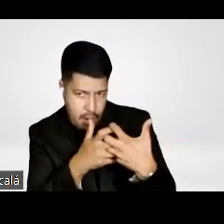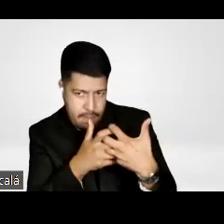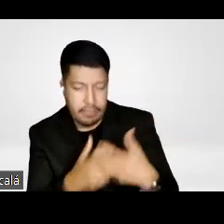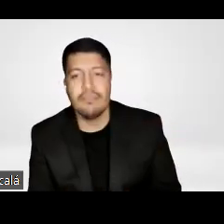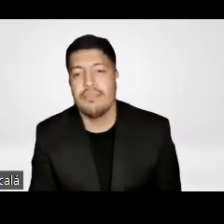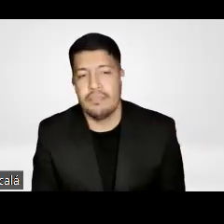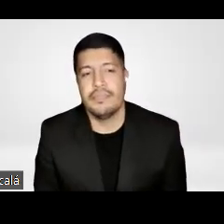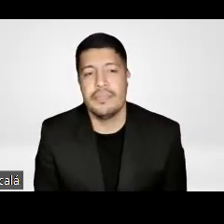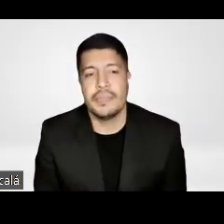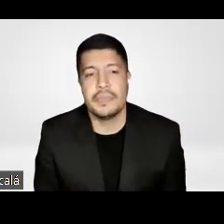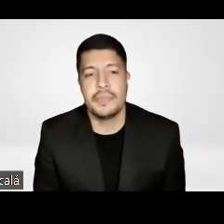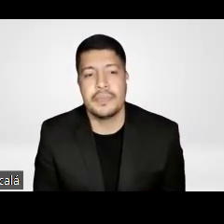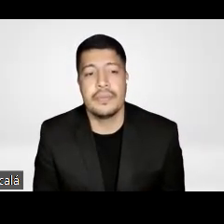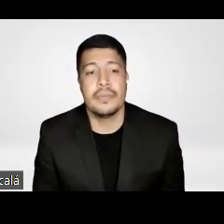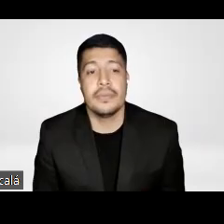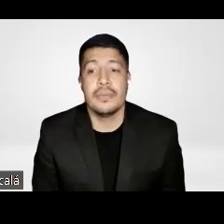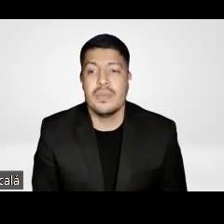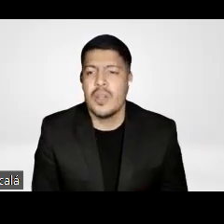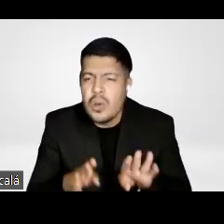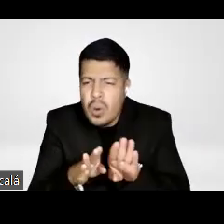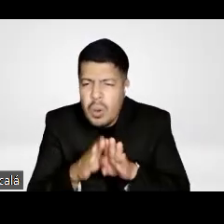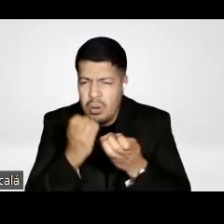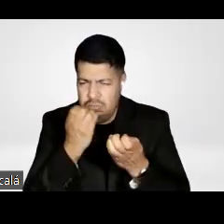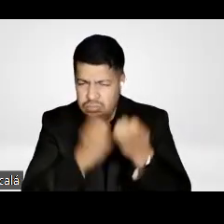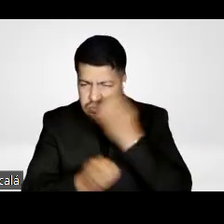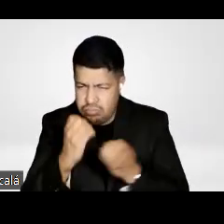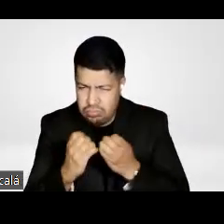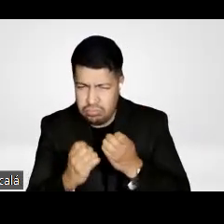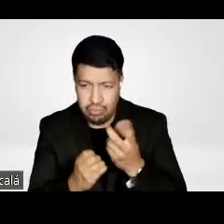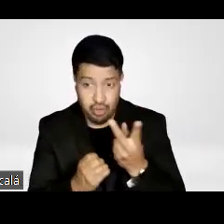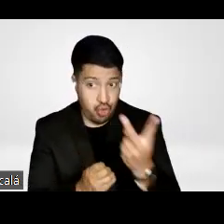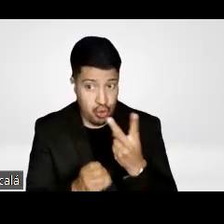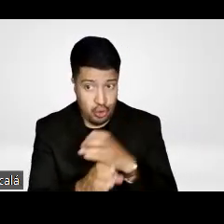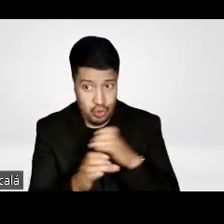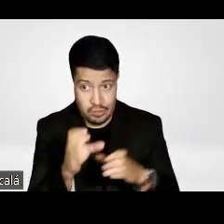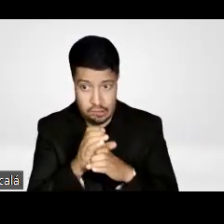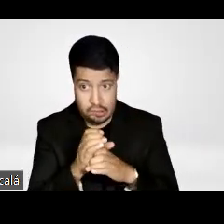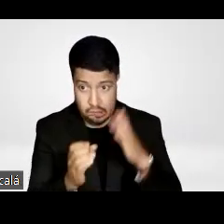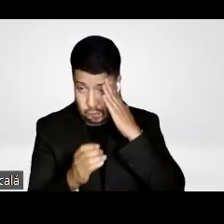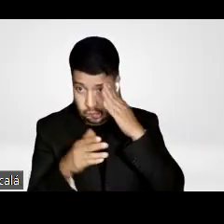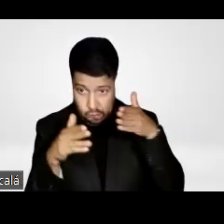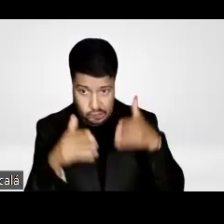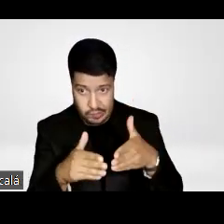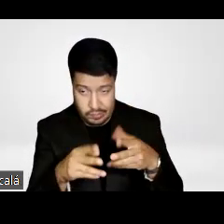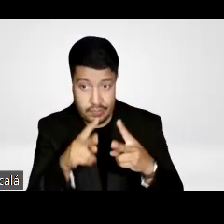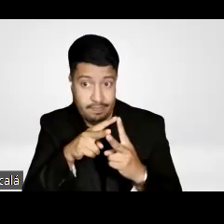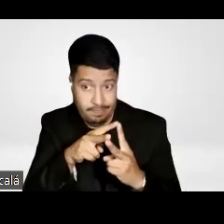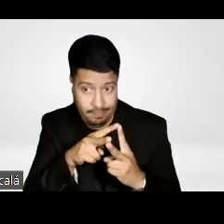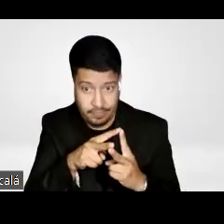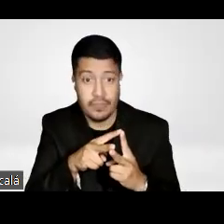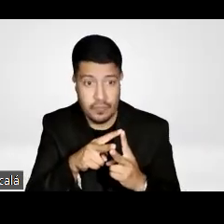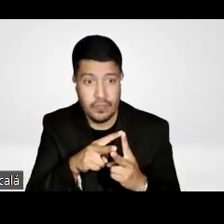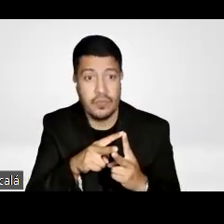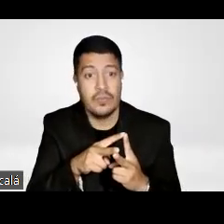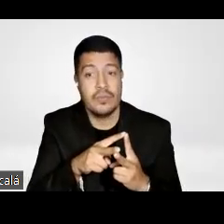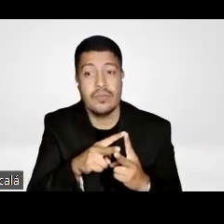Ahora, ¿cómo vamos a hacer el diagnóstico? Vamos a basarnos en dos cosas principalmente. Uno, vamos a buscar entre los antecedentes de la diada aquellos